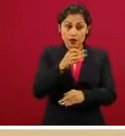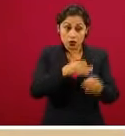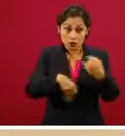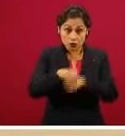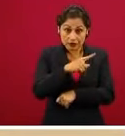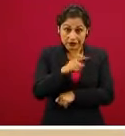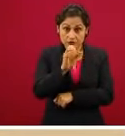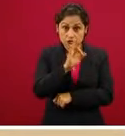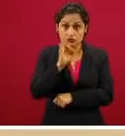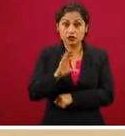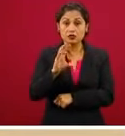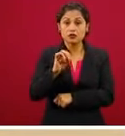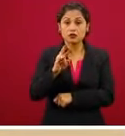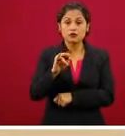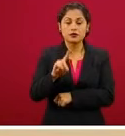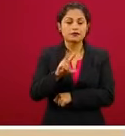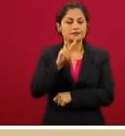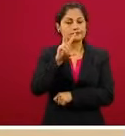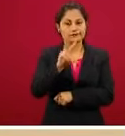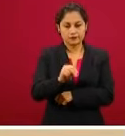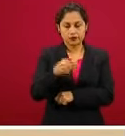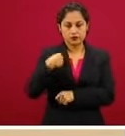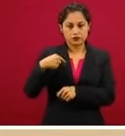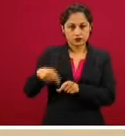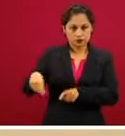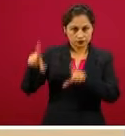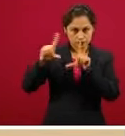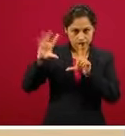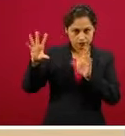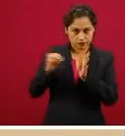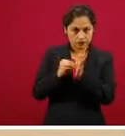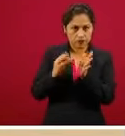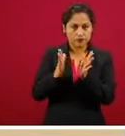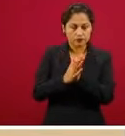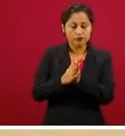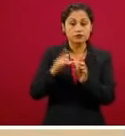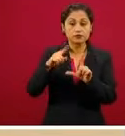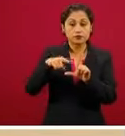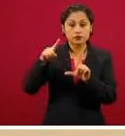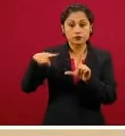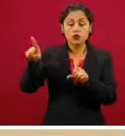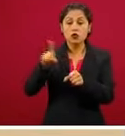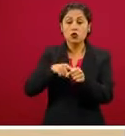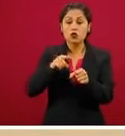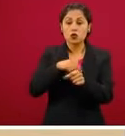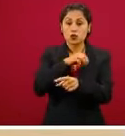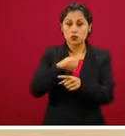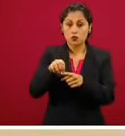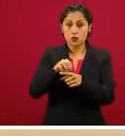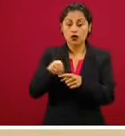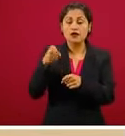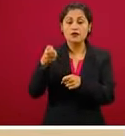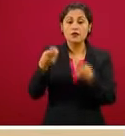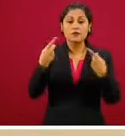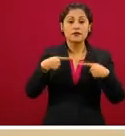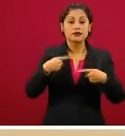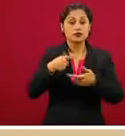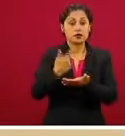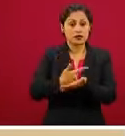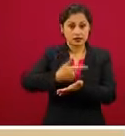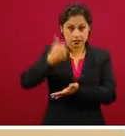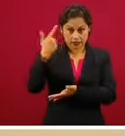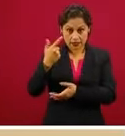notorio que aquí se puede ver. Me concentro en la curva morada, que son los casos más graves, donde en